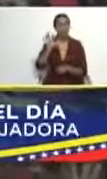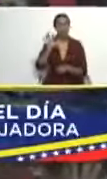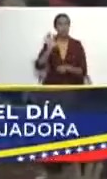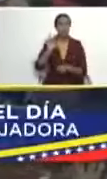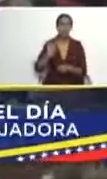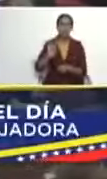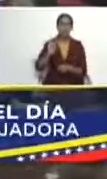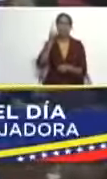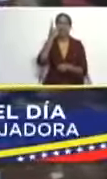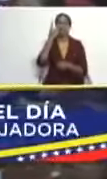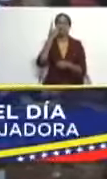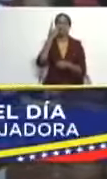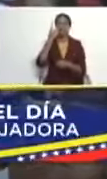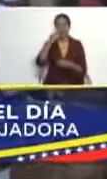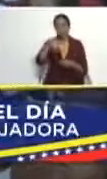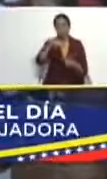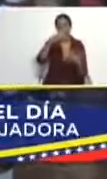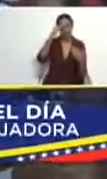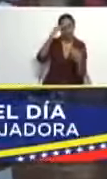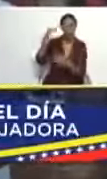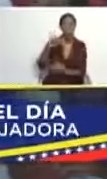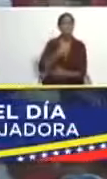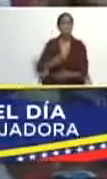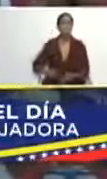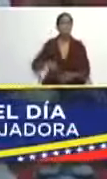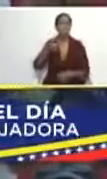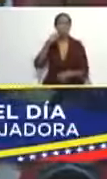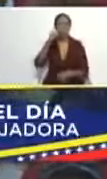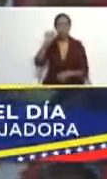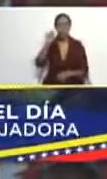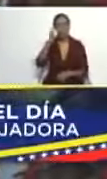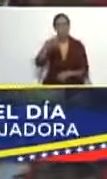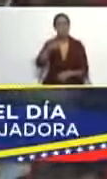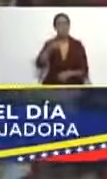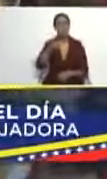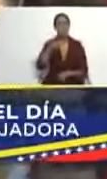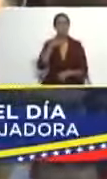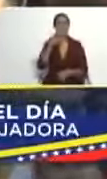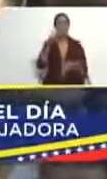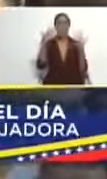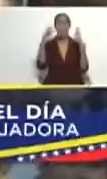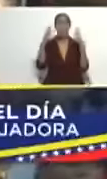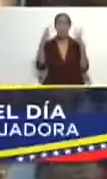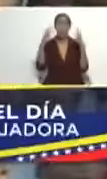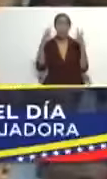presidente obrero, a Nicolás Maduro. ¡Una bulla!